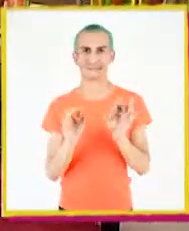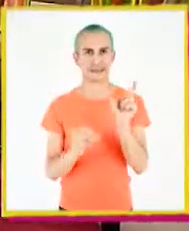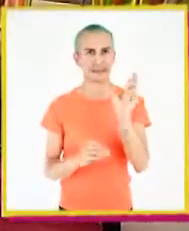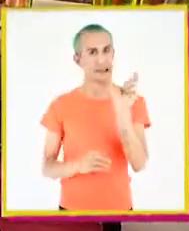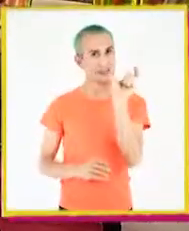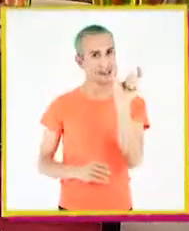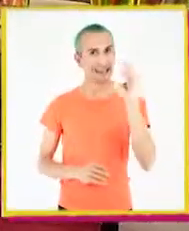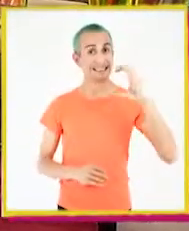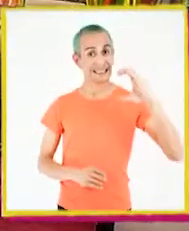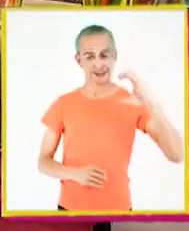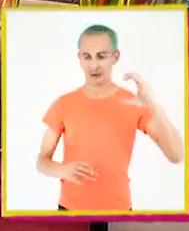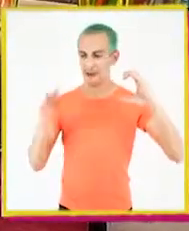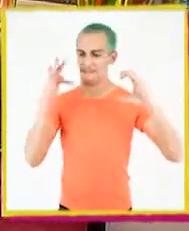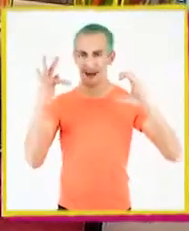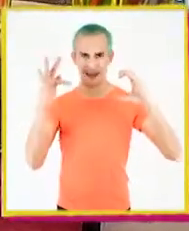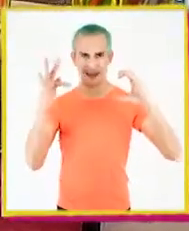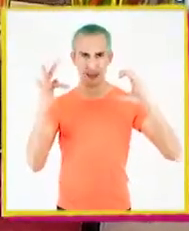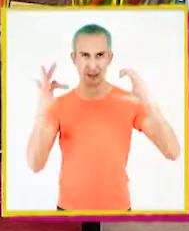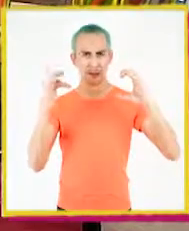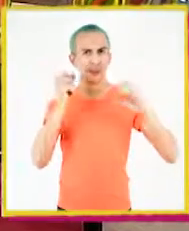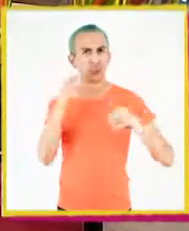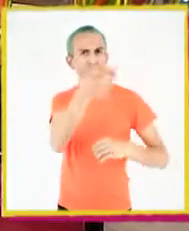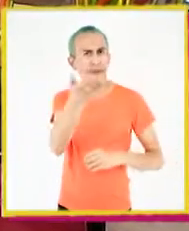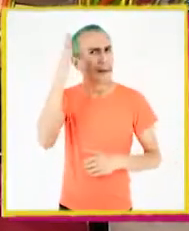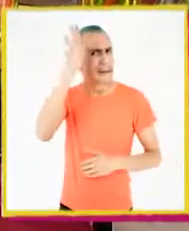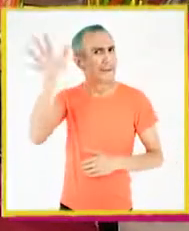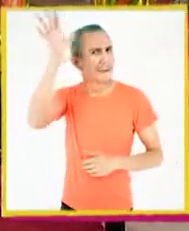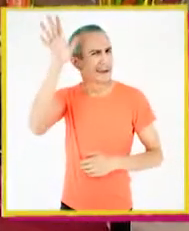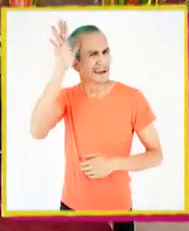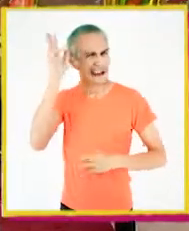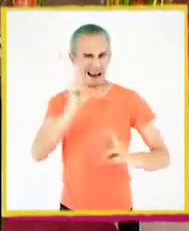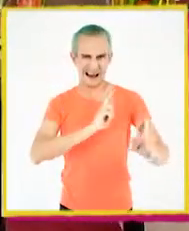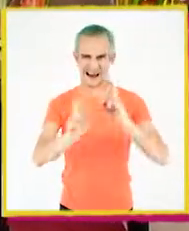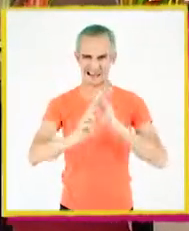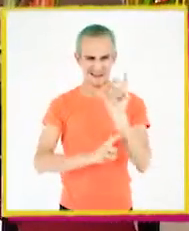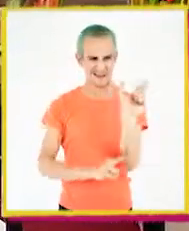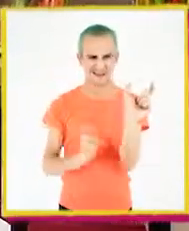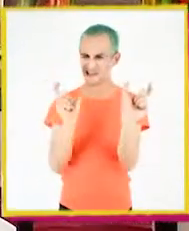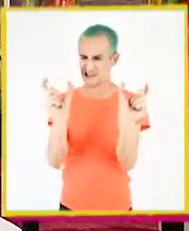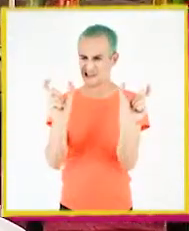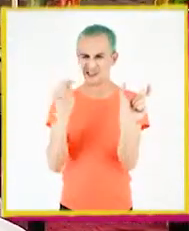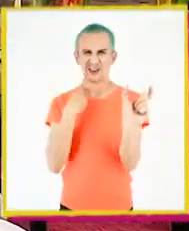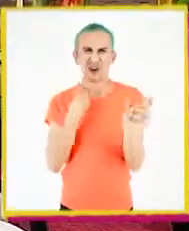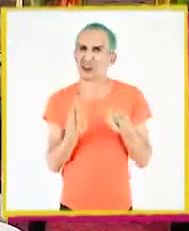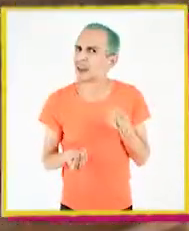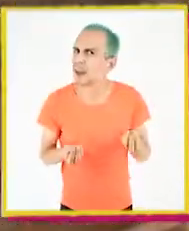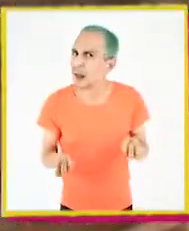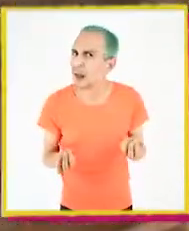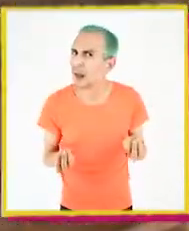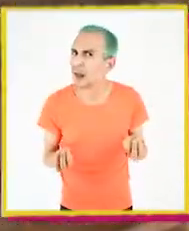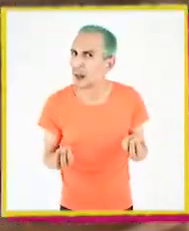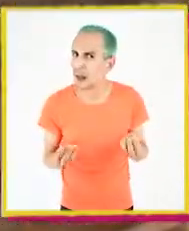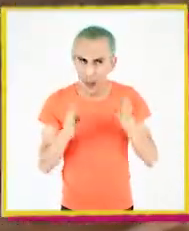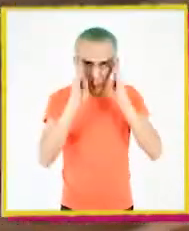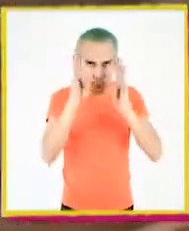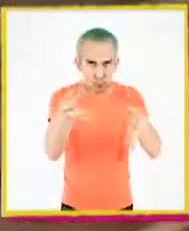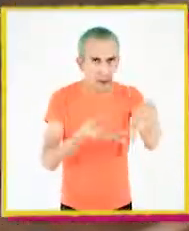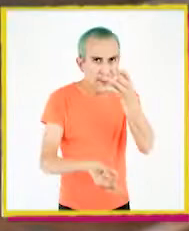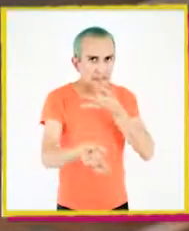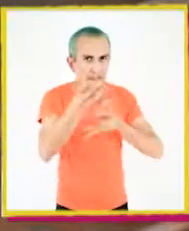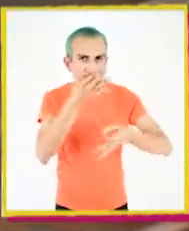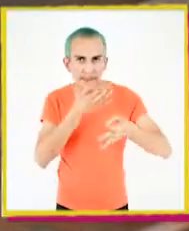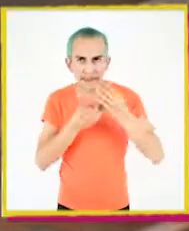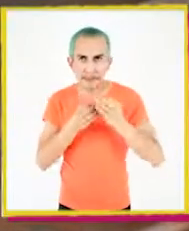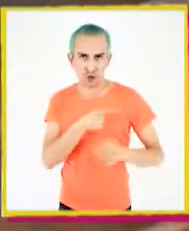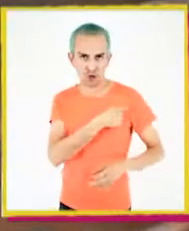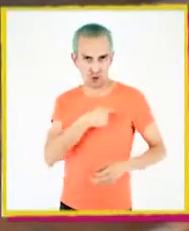Exacto. Celsius y Fahrenheit. ¿Con qué se imaginan que pueden estar relacionadas estas palabras? Escucho que